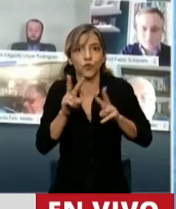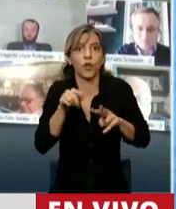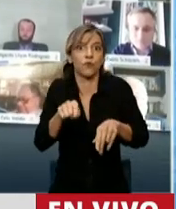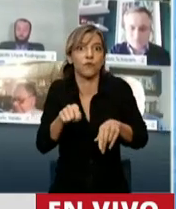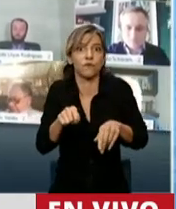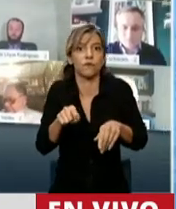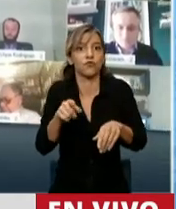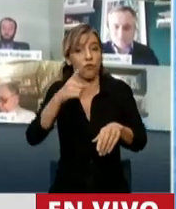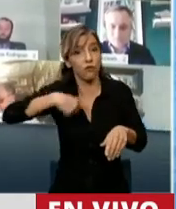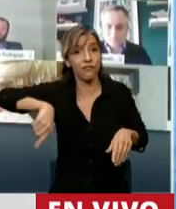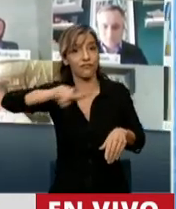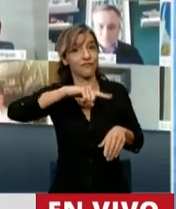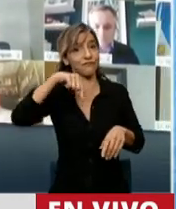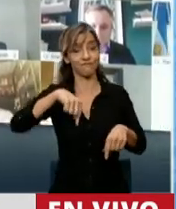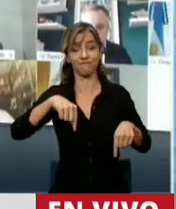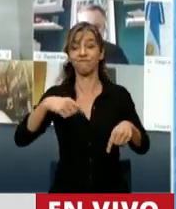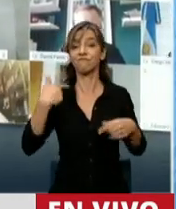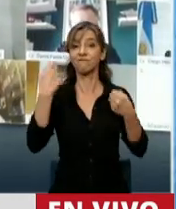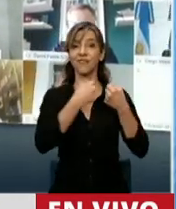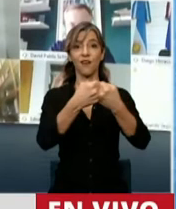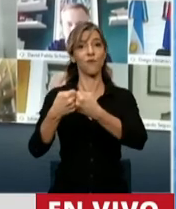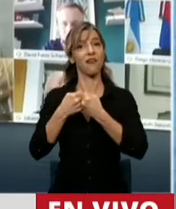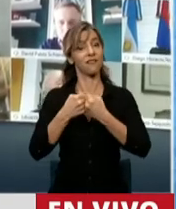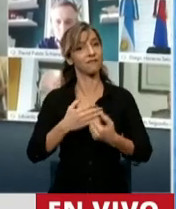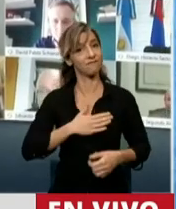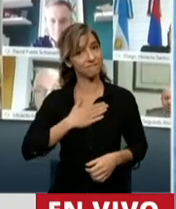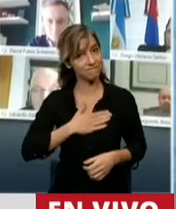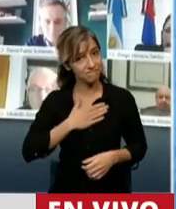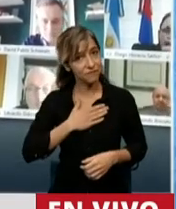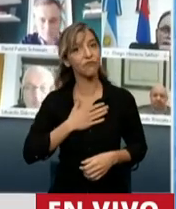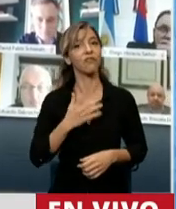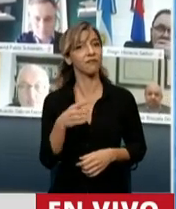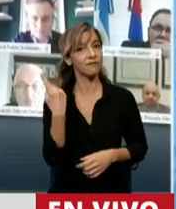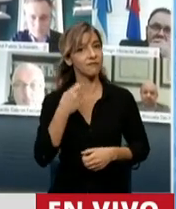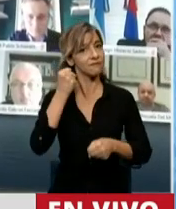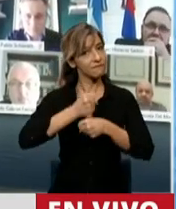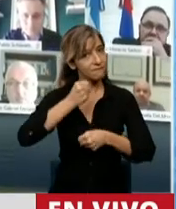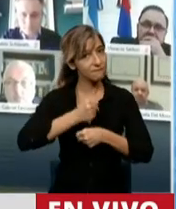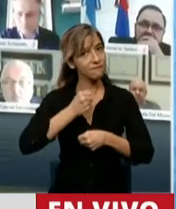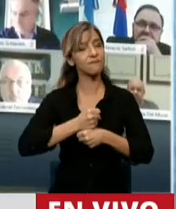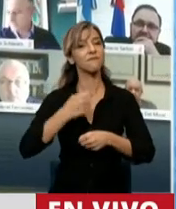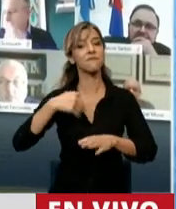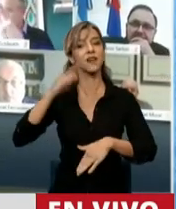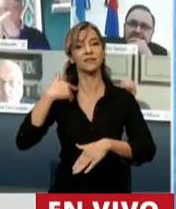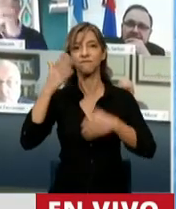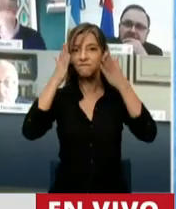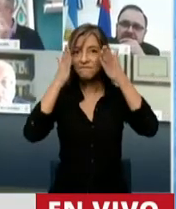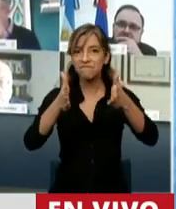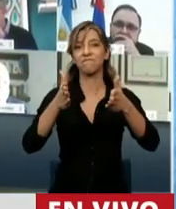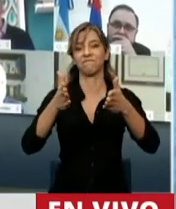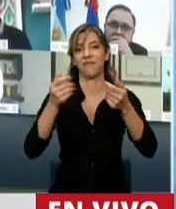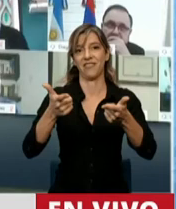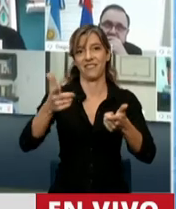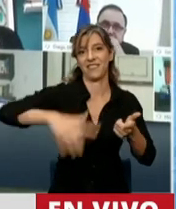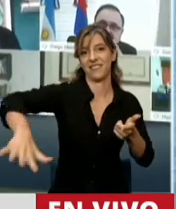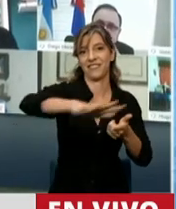punto en común, celebro que estemos trabajando, pensando en la salida de